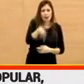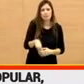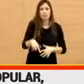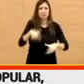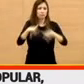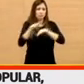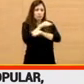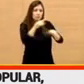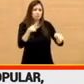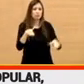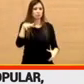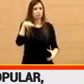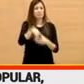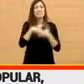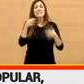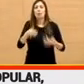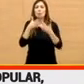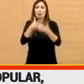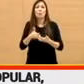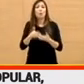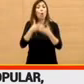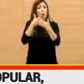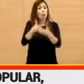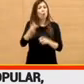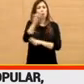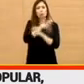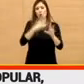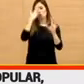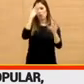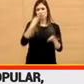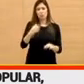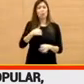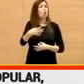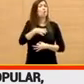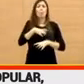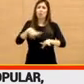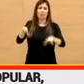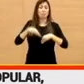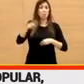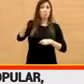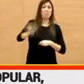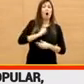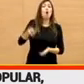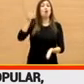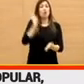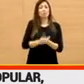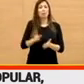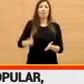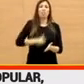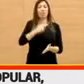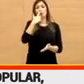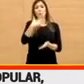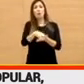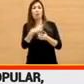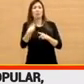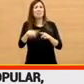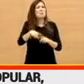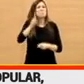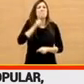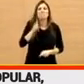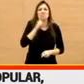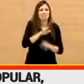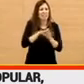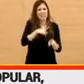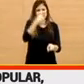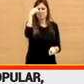siempre desde la coherencia. Por eso no le podemos admitir que nos intente llevar de nuevo a ese falso dilema. Es mentira, es falso, y usted lo sabe, que esto